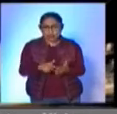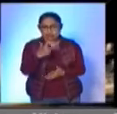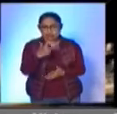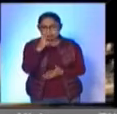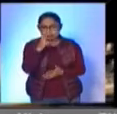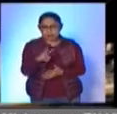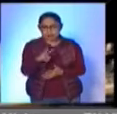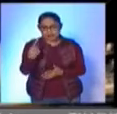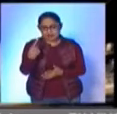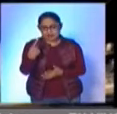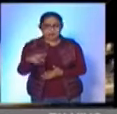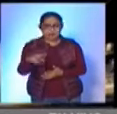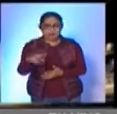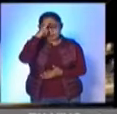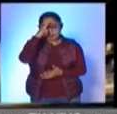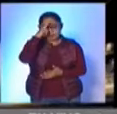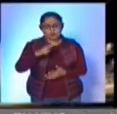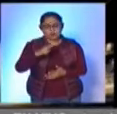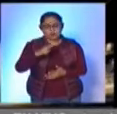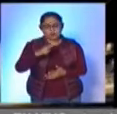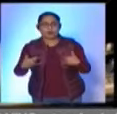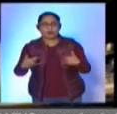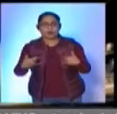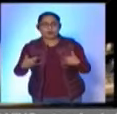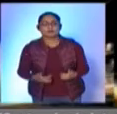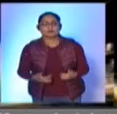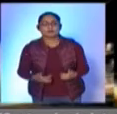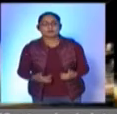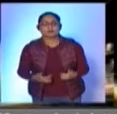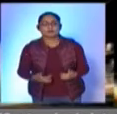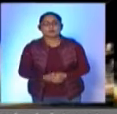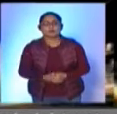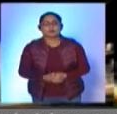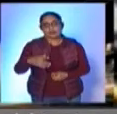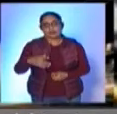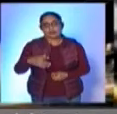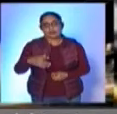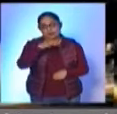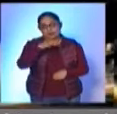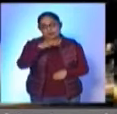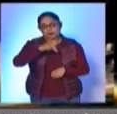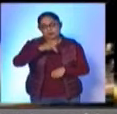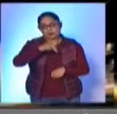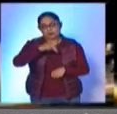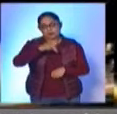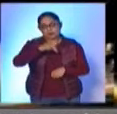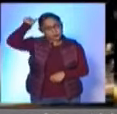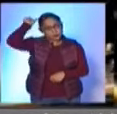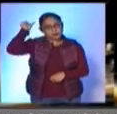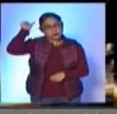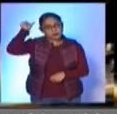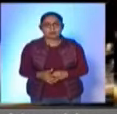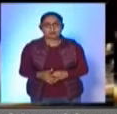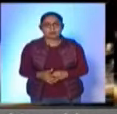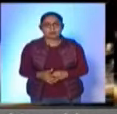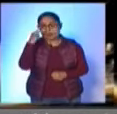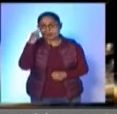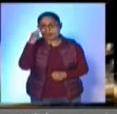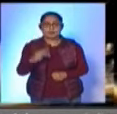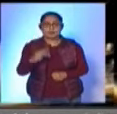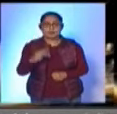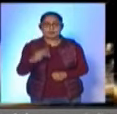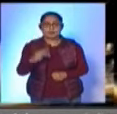mexicanos jóvenes, nos comenta la productora. Un neurocirujano brillante de México nos